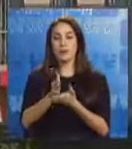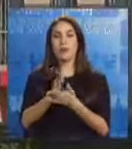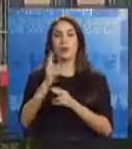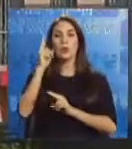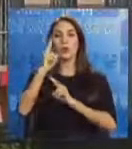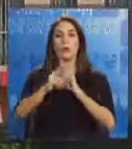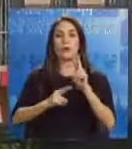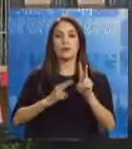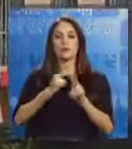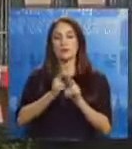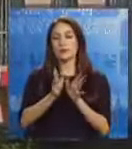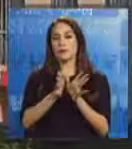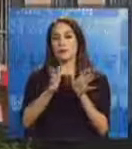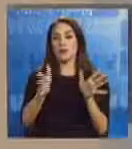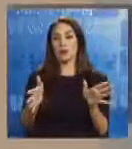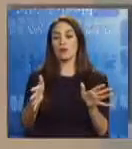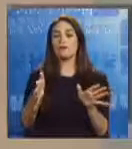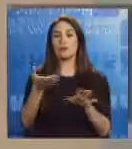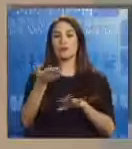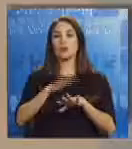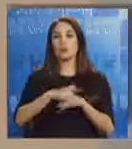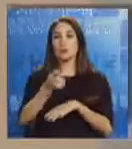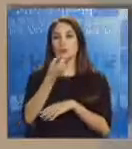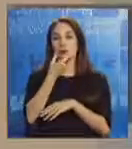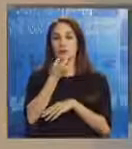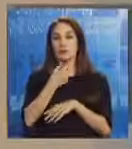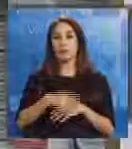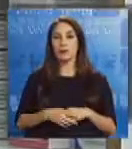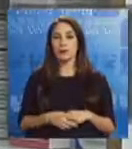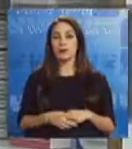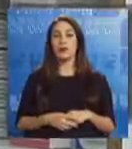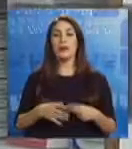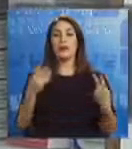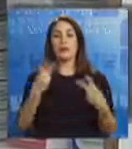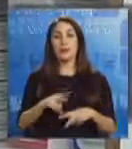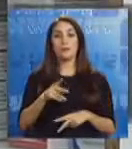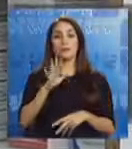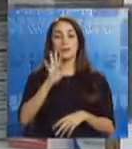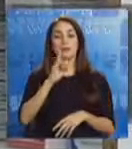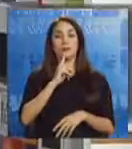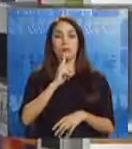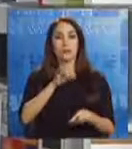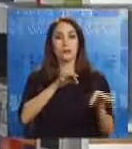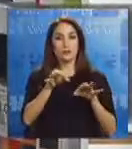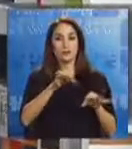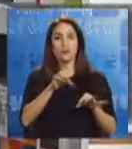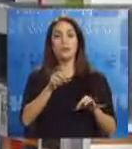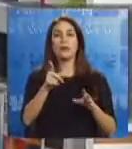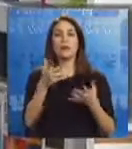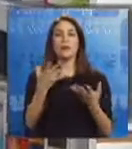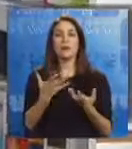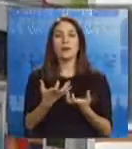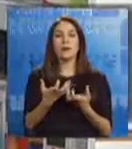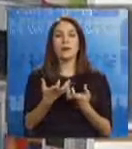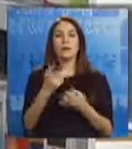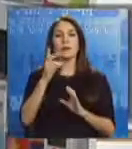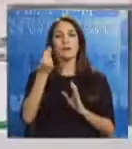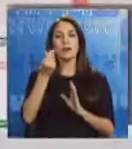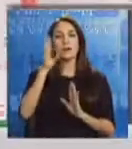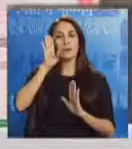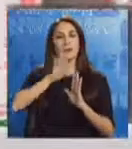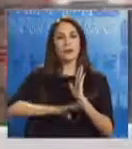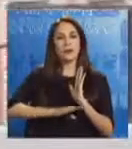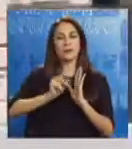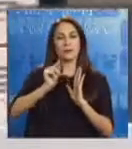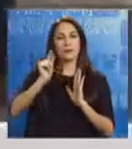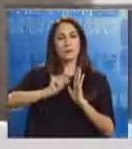compra centralizada o subasta inversa de medicamentos. Explicaron que este tipo de procesos busca conseguir los precios más bajos del mercado